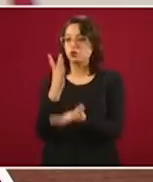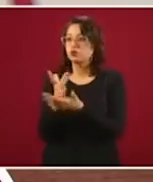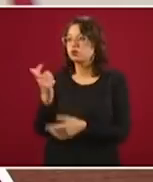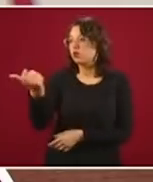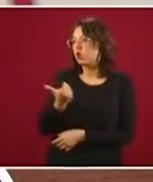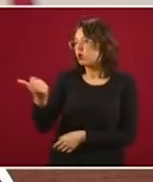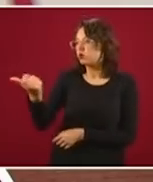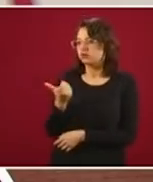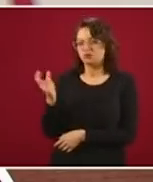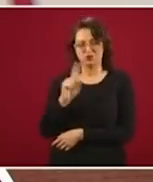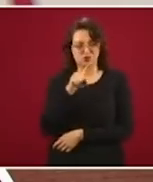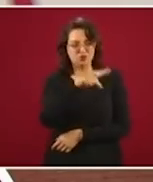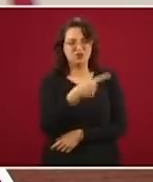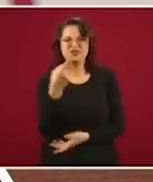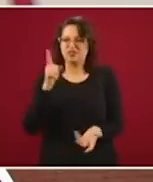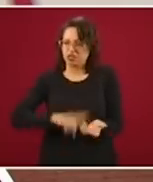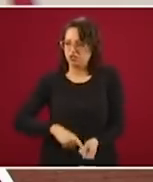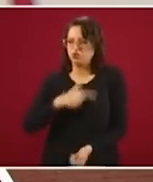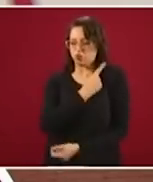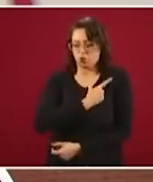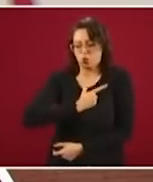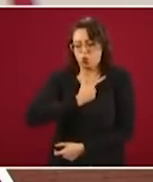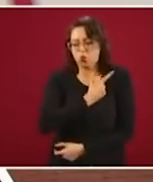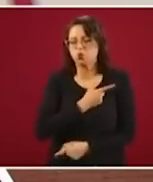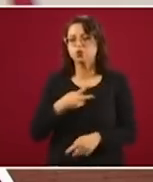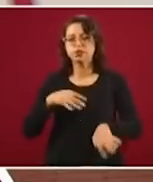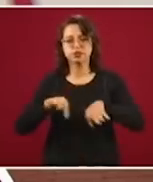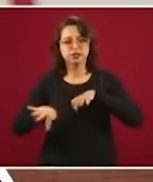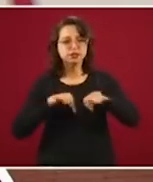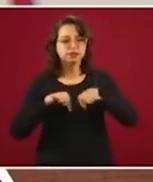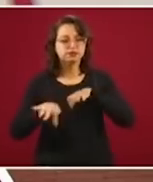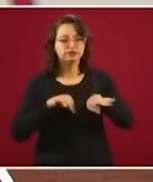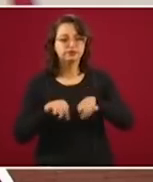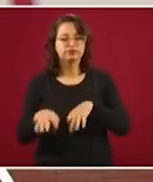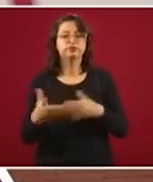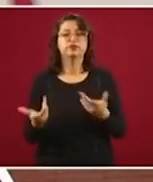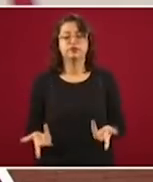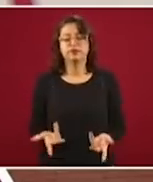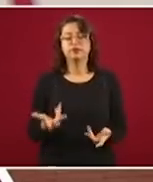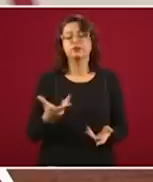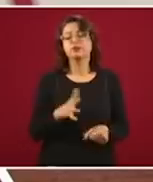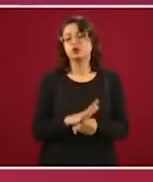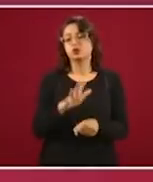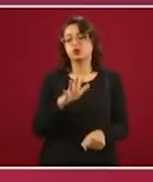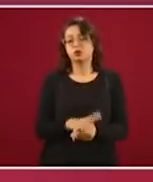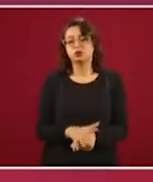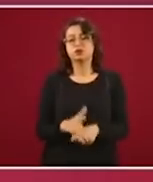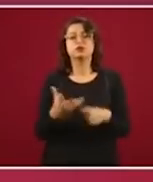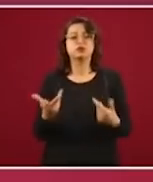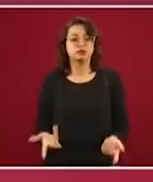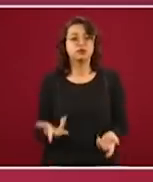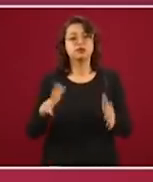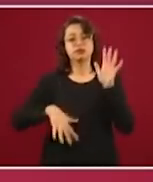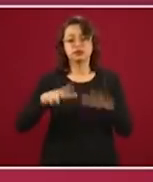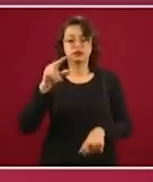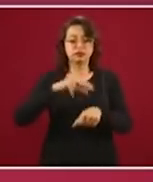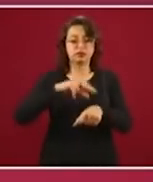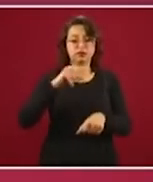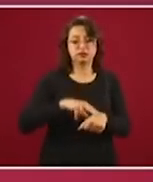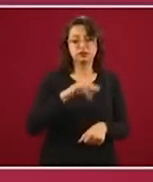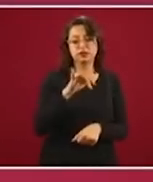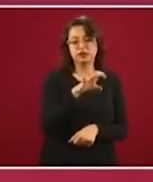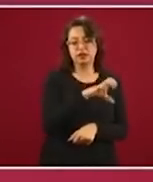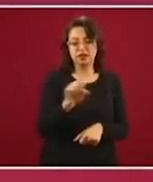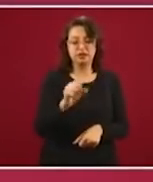económico las que determinen o guíen una decisión. Una de ellas es que muchos de los doctores que se preparan en el Seguro Social, en cursos